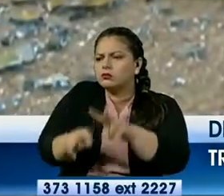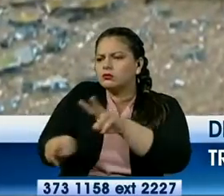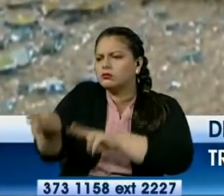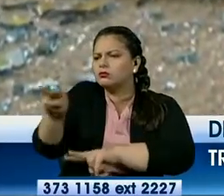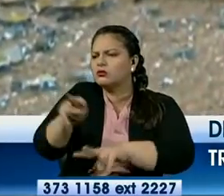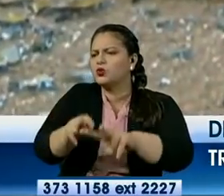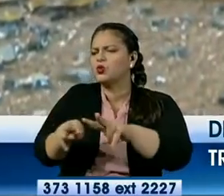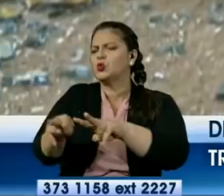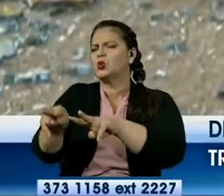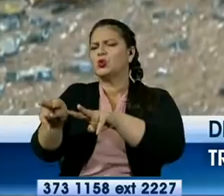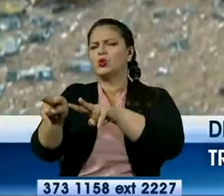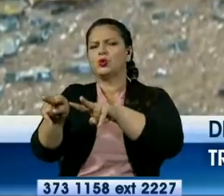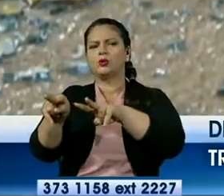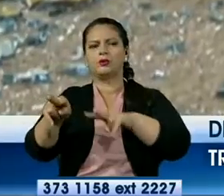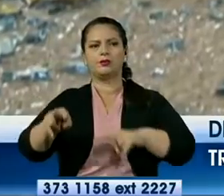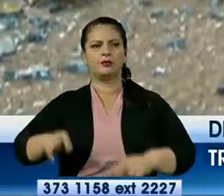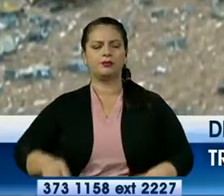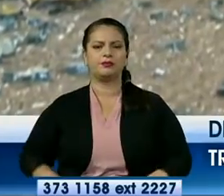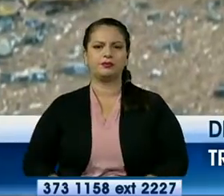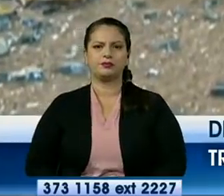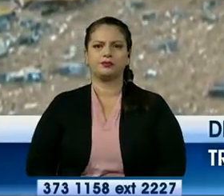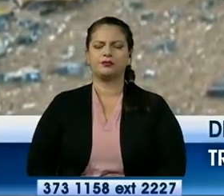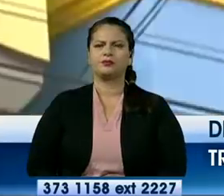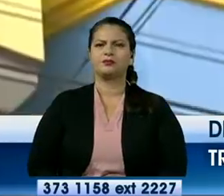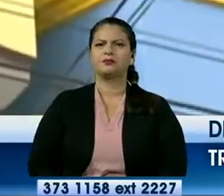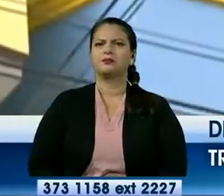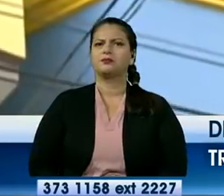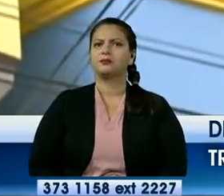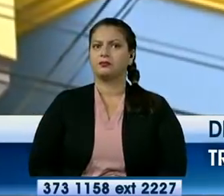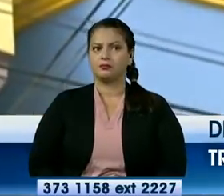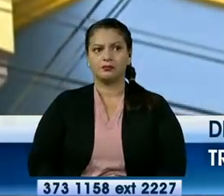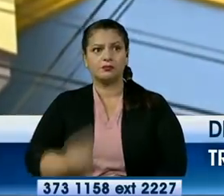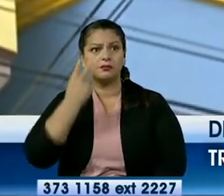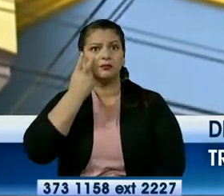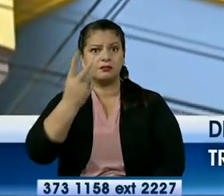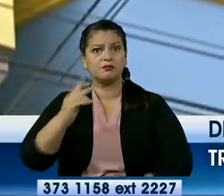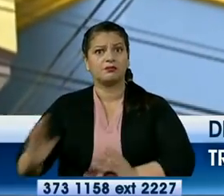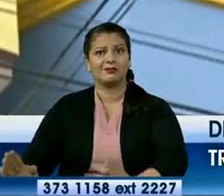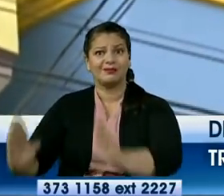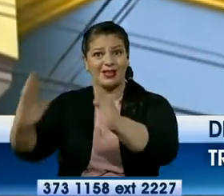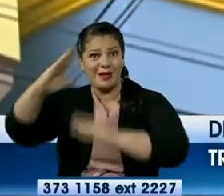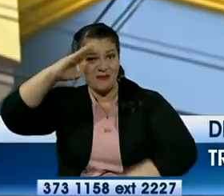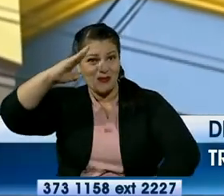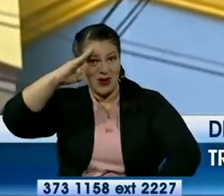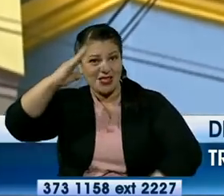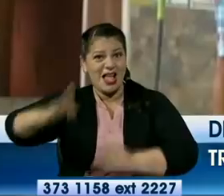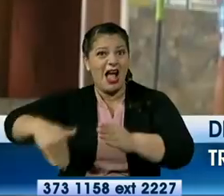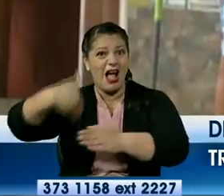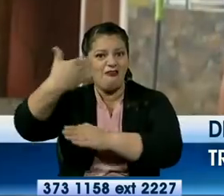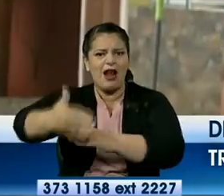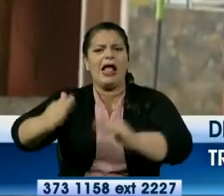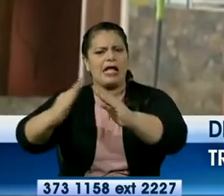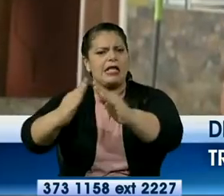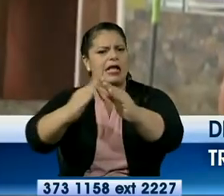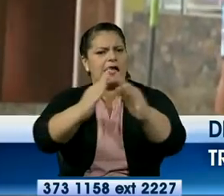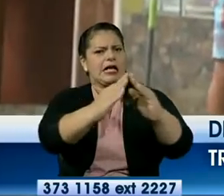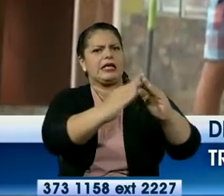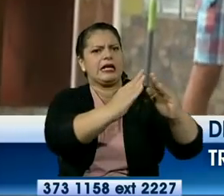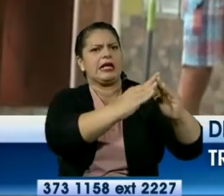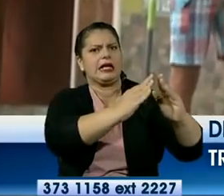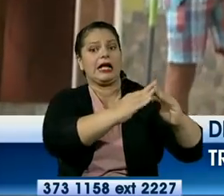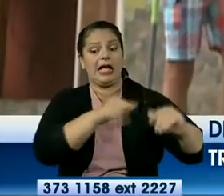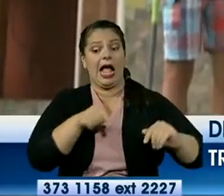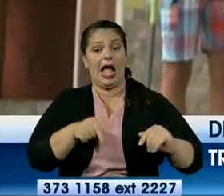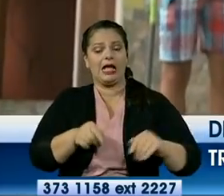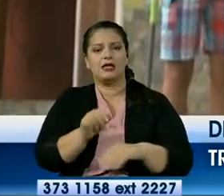Estiman que la explosión del coche bomba afectó 200 metros de la redonda. Ventanales de decenas de viviendas explotaron en un atentado